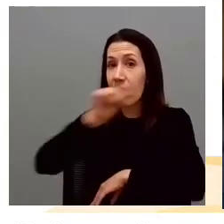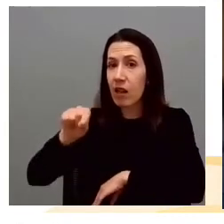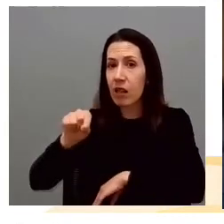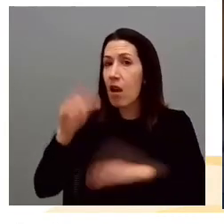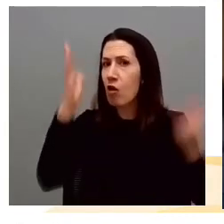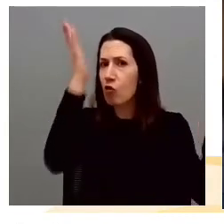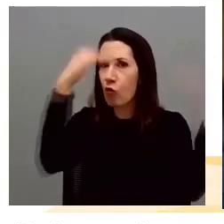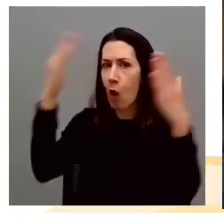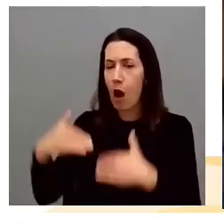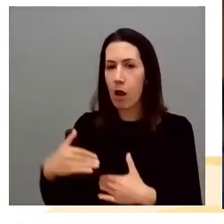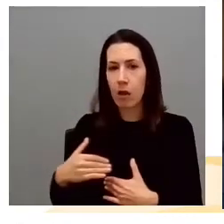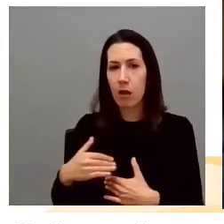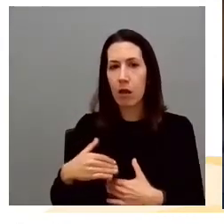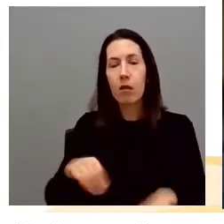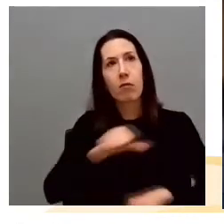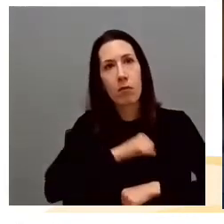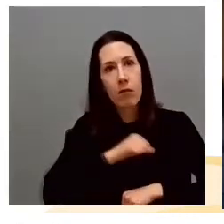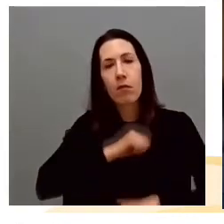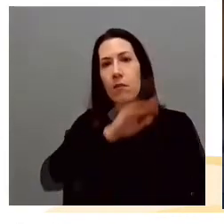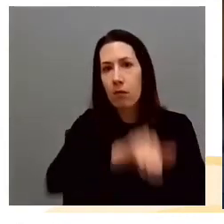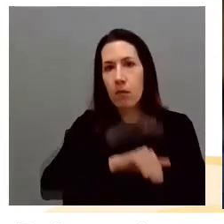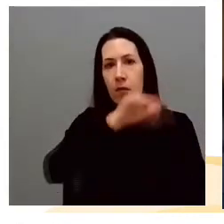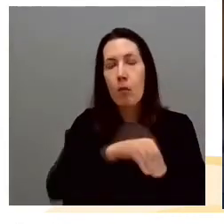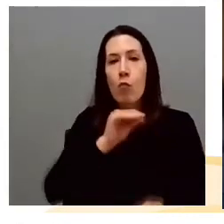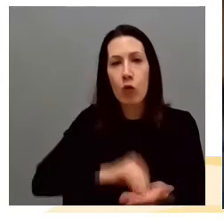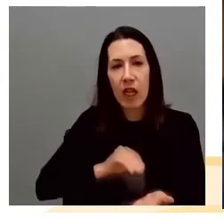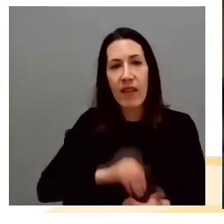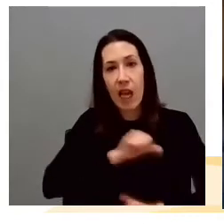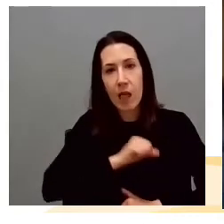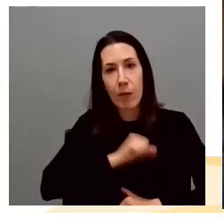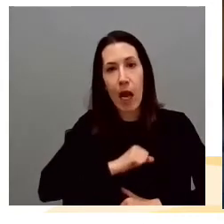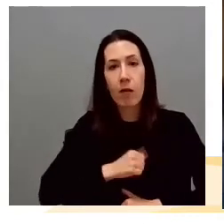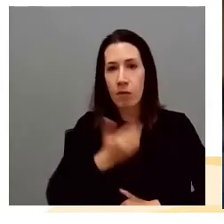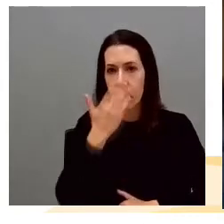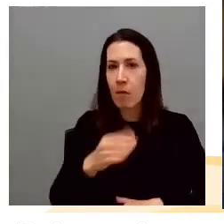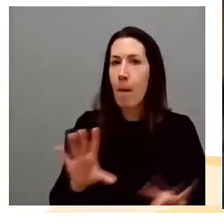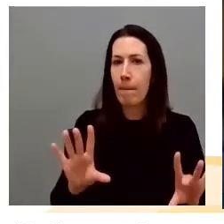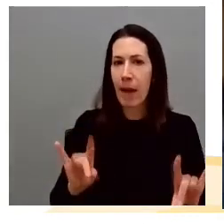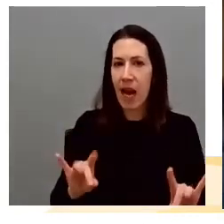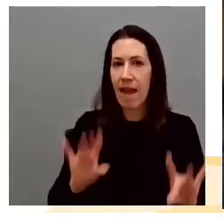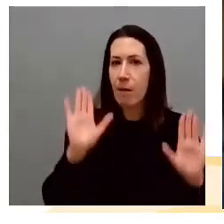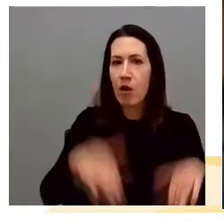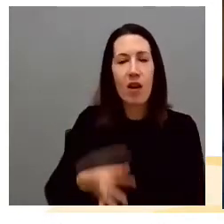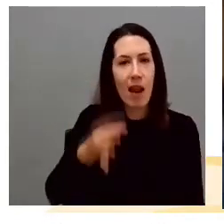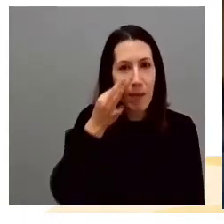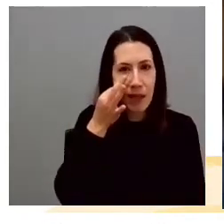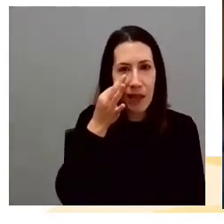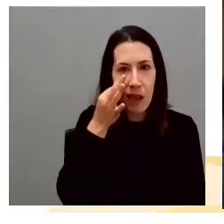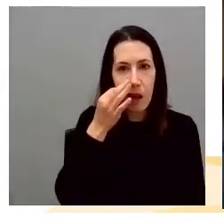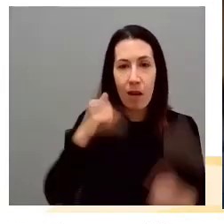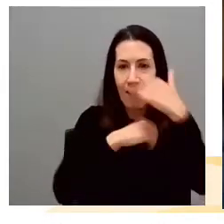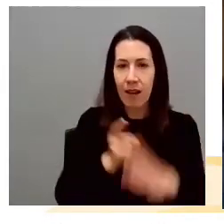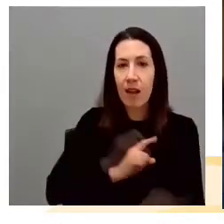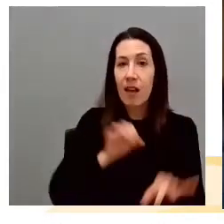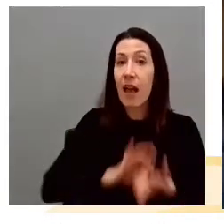estado, se las ha esperado muchas veces en vano, no han hecho acto de presencia y cuando lo han hecho ha